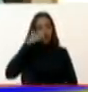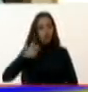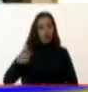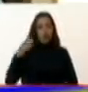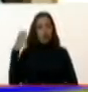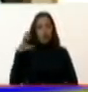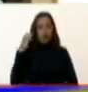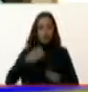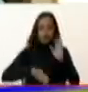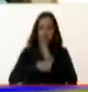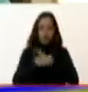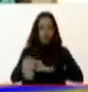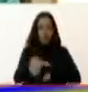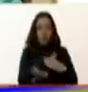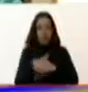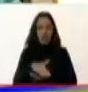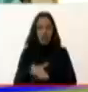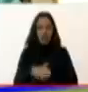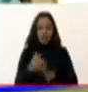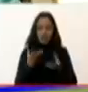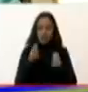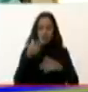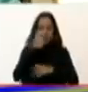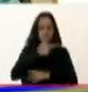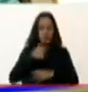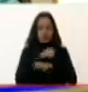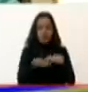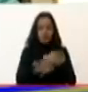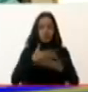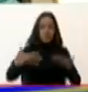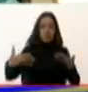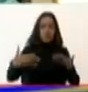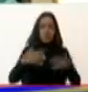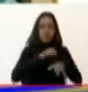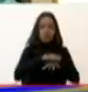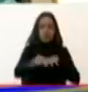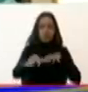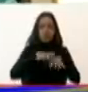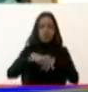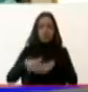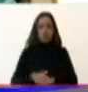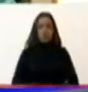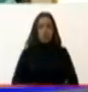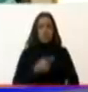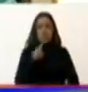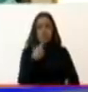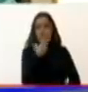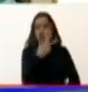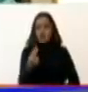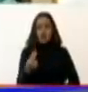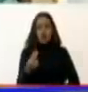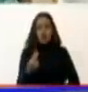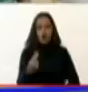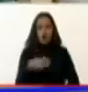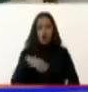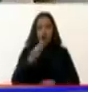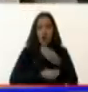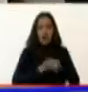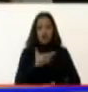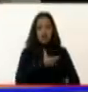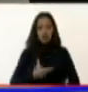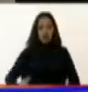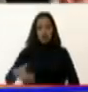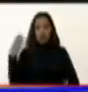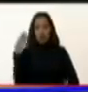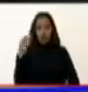volcó a las calles por millones, exigiendo no al paquetazo de Iván Duque, no al capitalismo